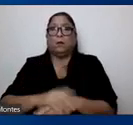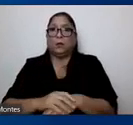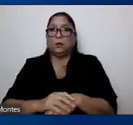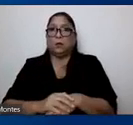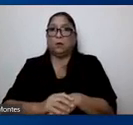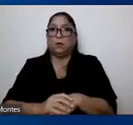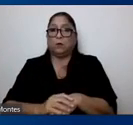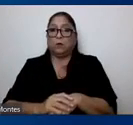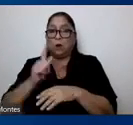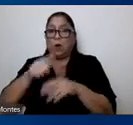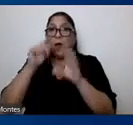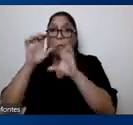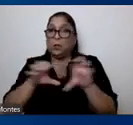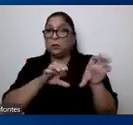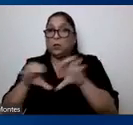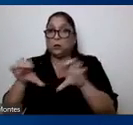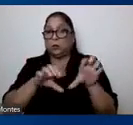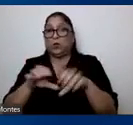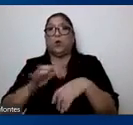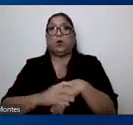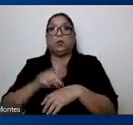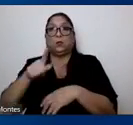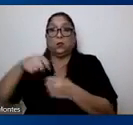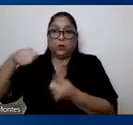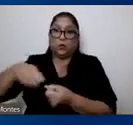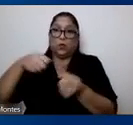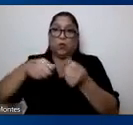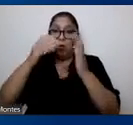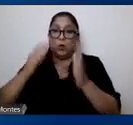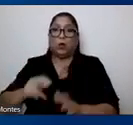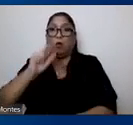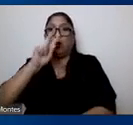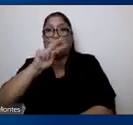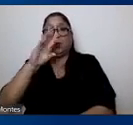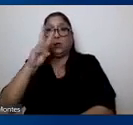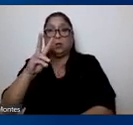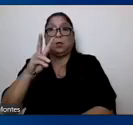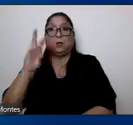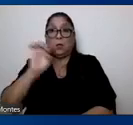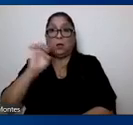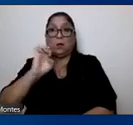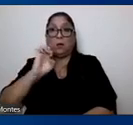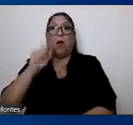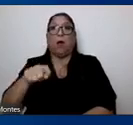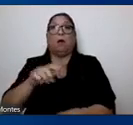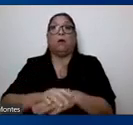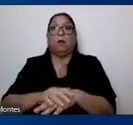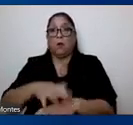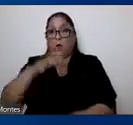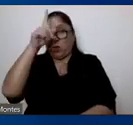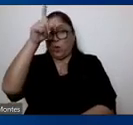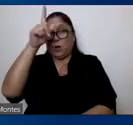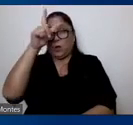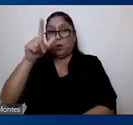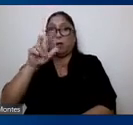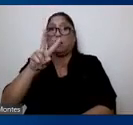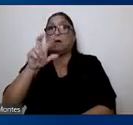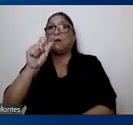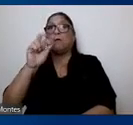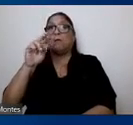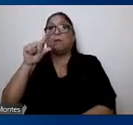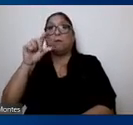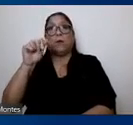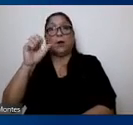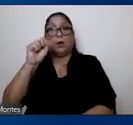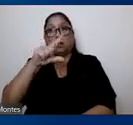el accionar de los comuneros este 26 de enero, entonces se manda una orden liderada por Mario Vargas Llosa para poder